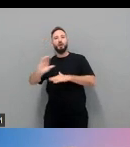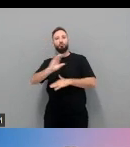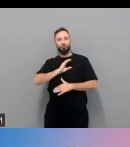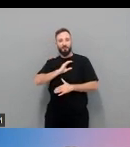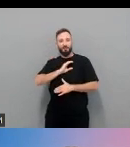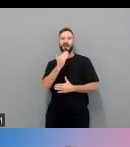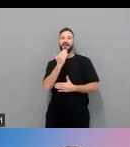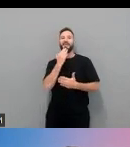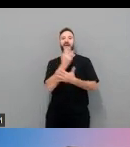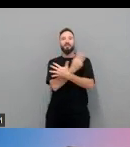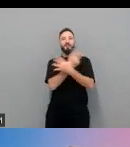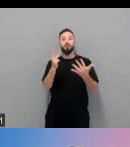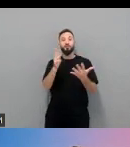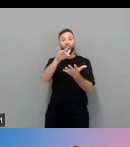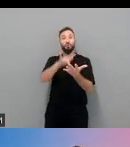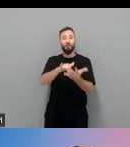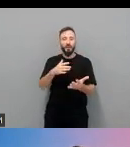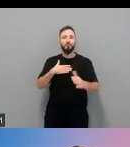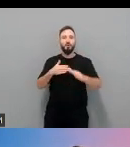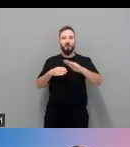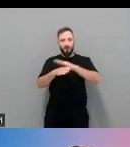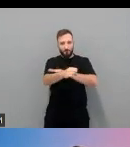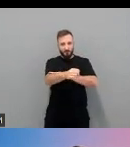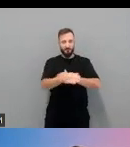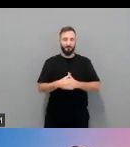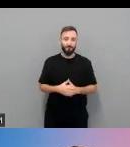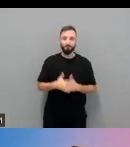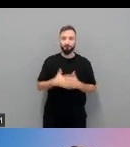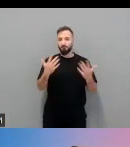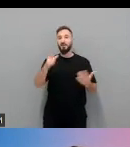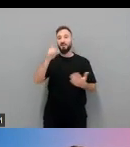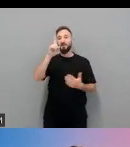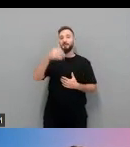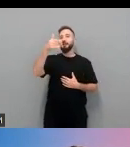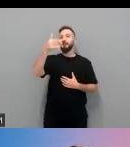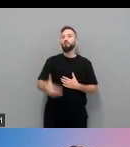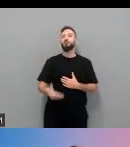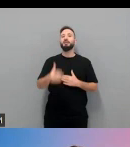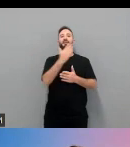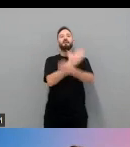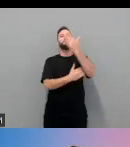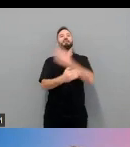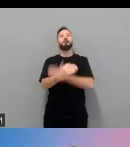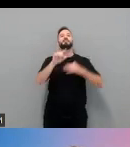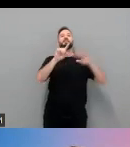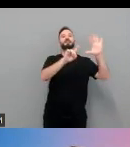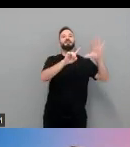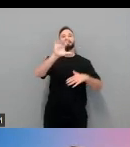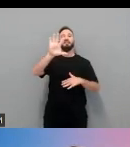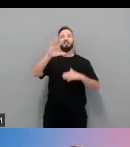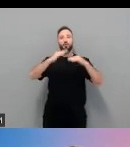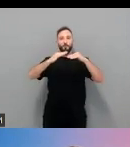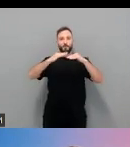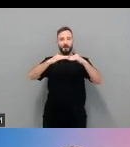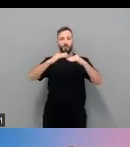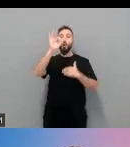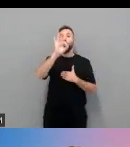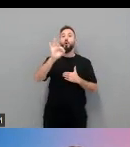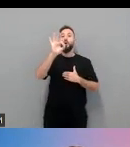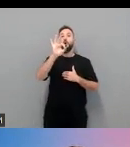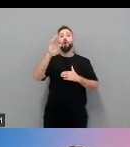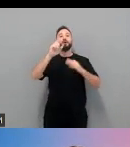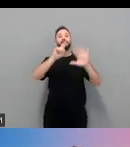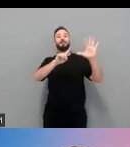los 18 años. También van a tener en cuenta que tenga 65 o más de discapacidad o 75% o